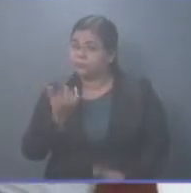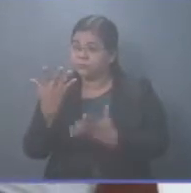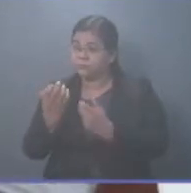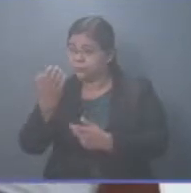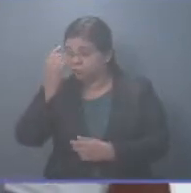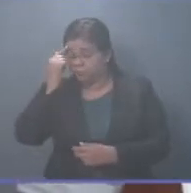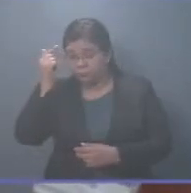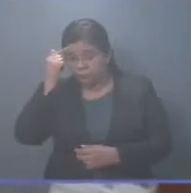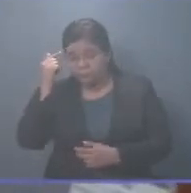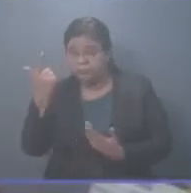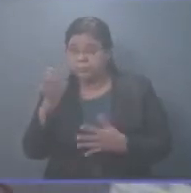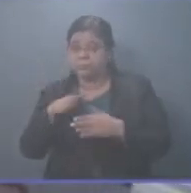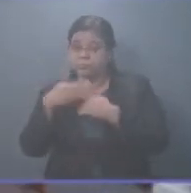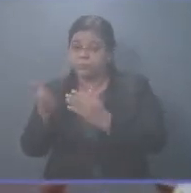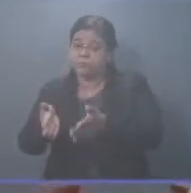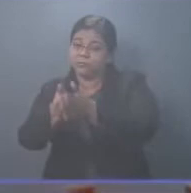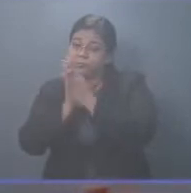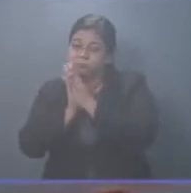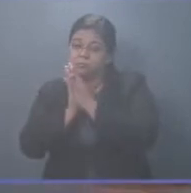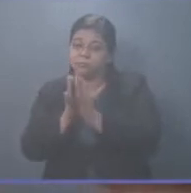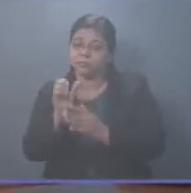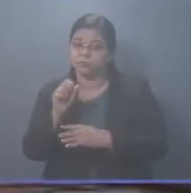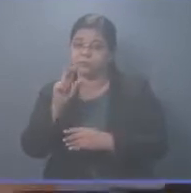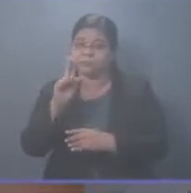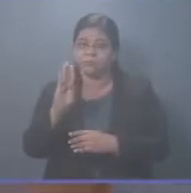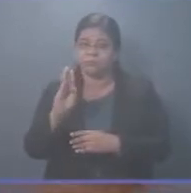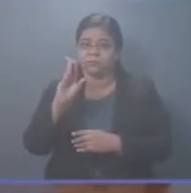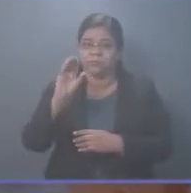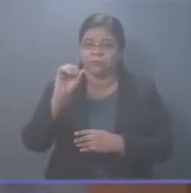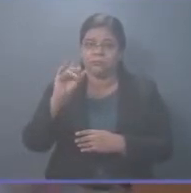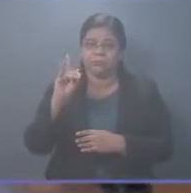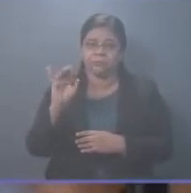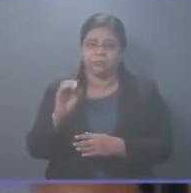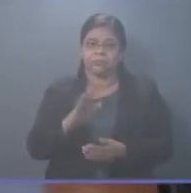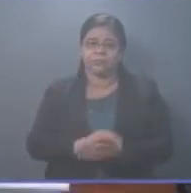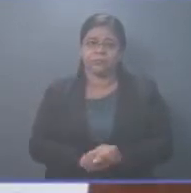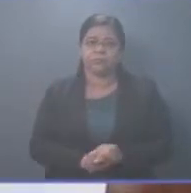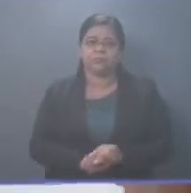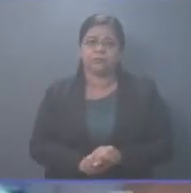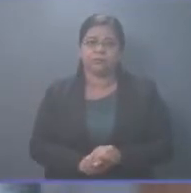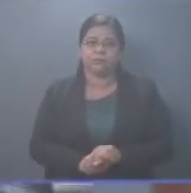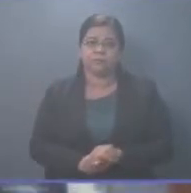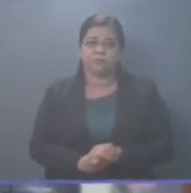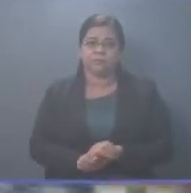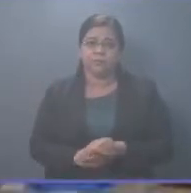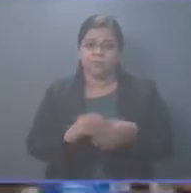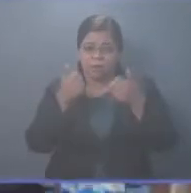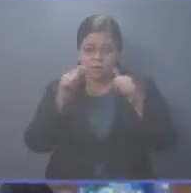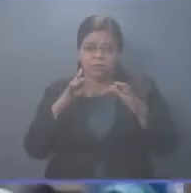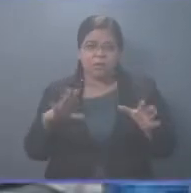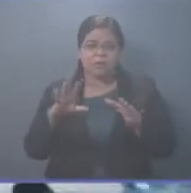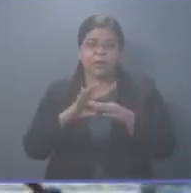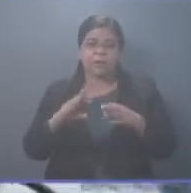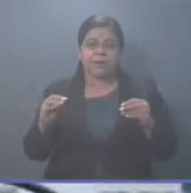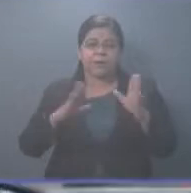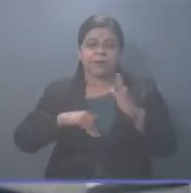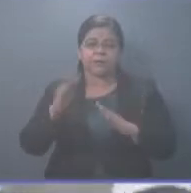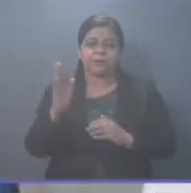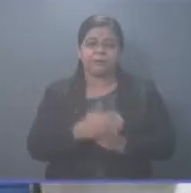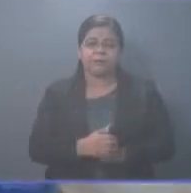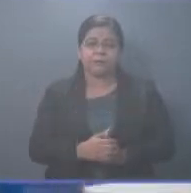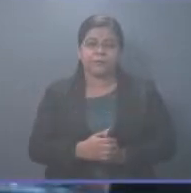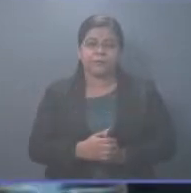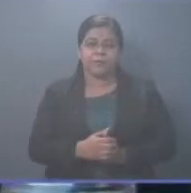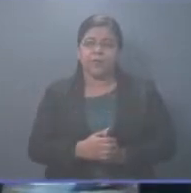estén pidiendo subsidio y un porcentaje más alto de subsidio por personas adultas mayores.